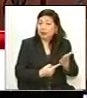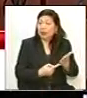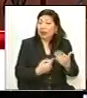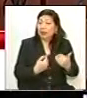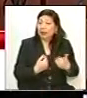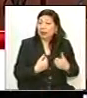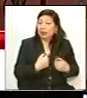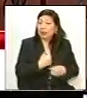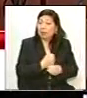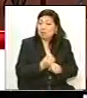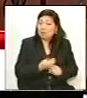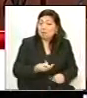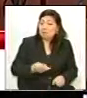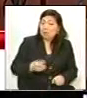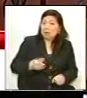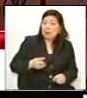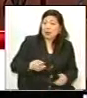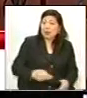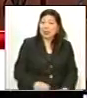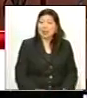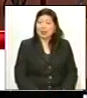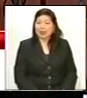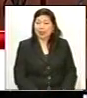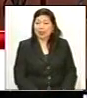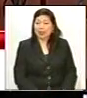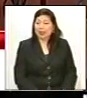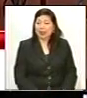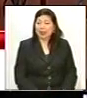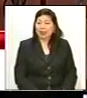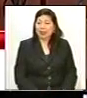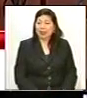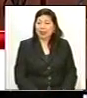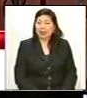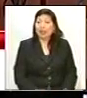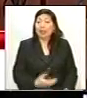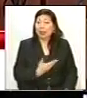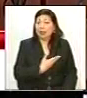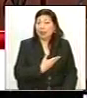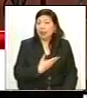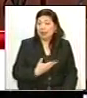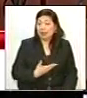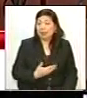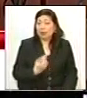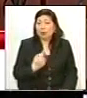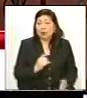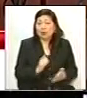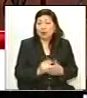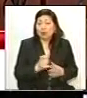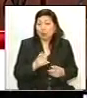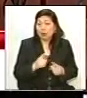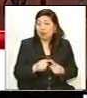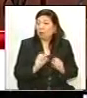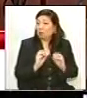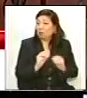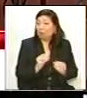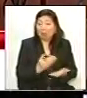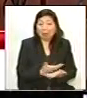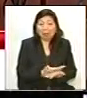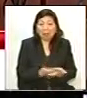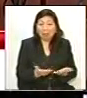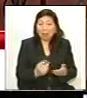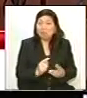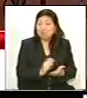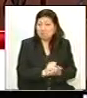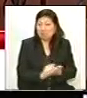una sobrevaloración, ¿no? Y el ejecutivo, y por eso es que la Contraloría no le dio el pase durante